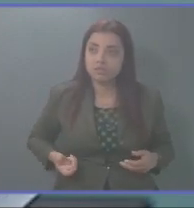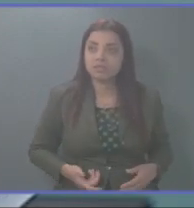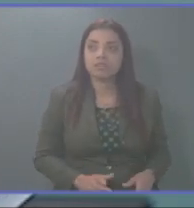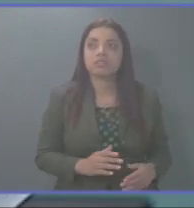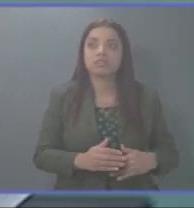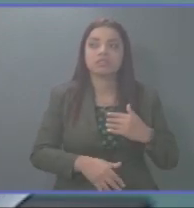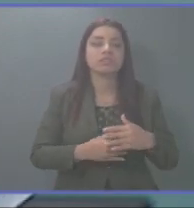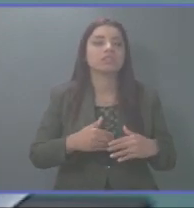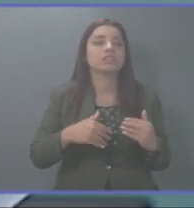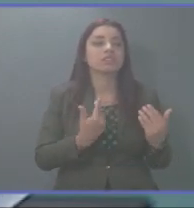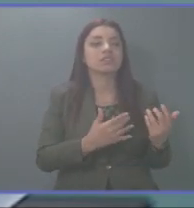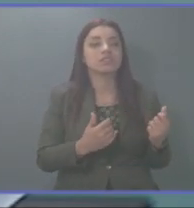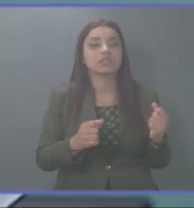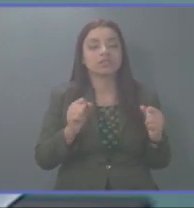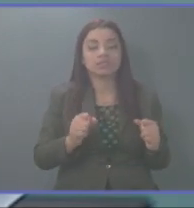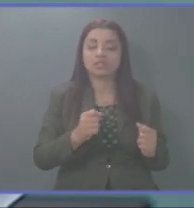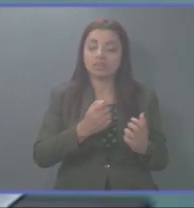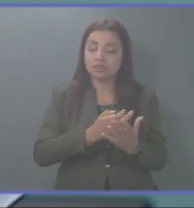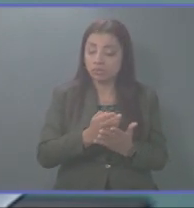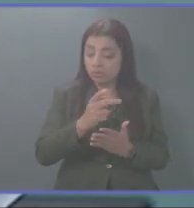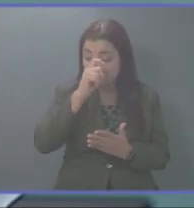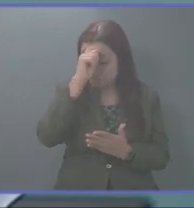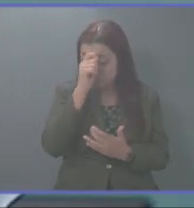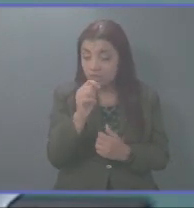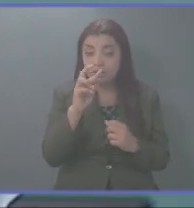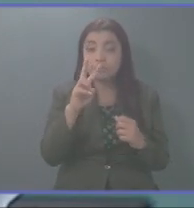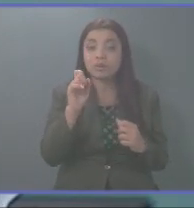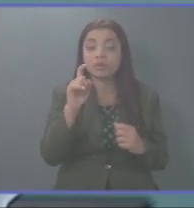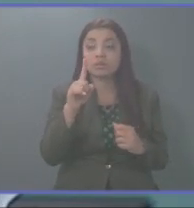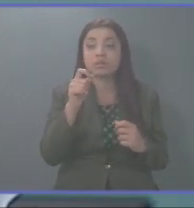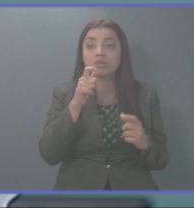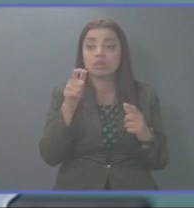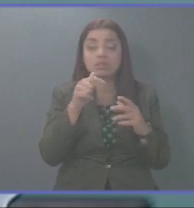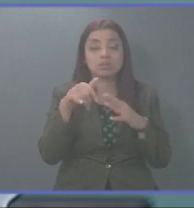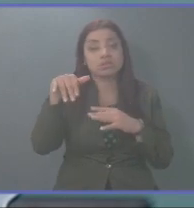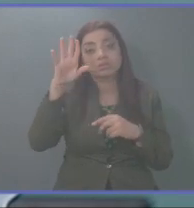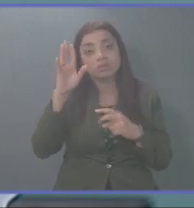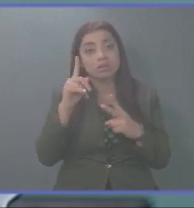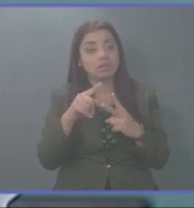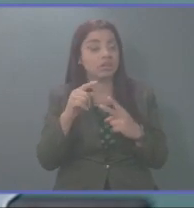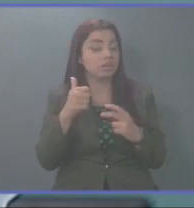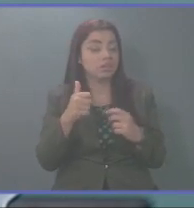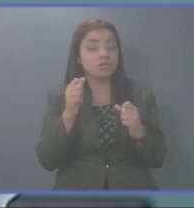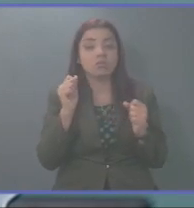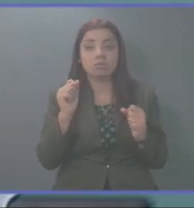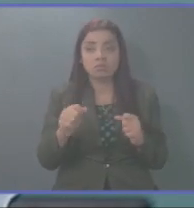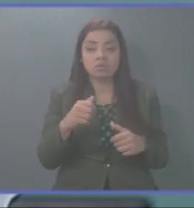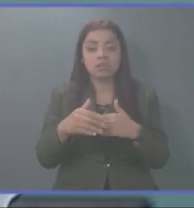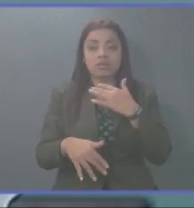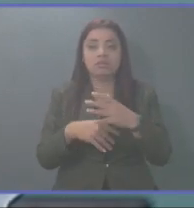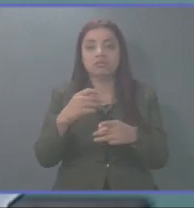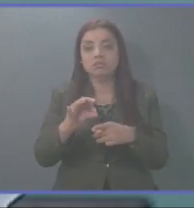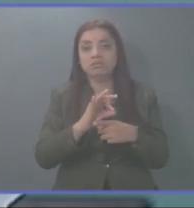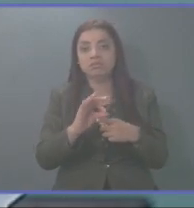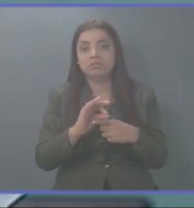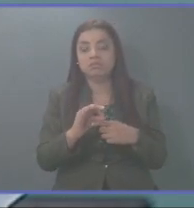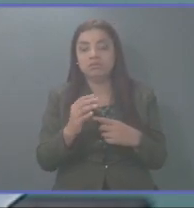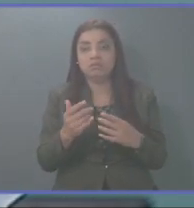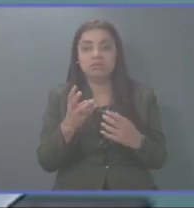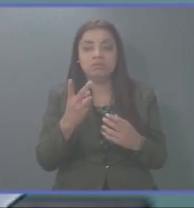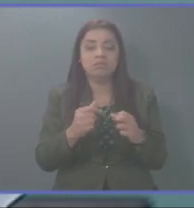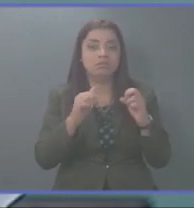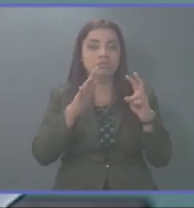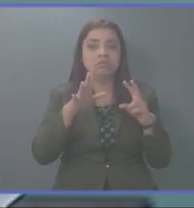de reconocida honradez, mayor de 21 años de edad y no tener alguna de las incapacidades que mencionan los artículos